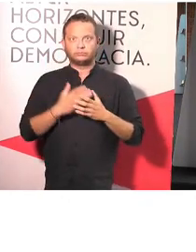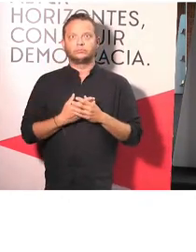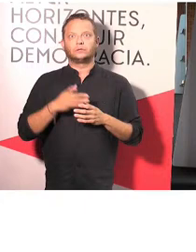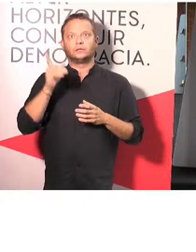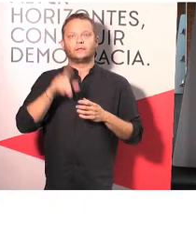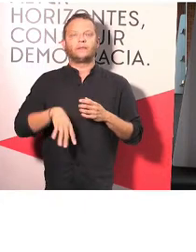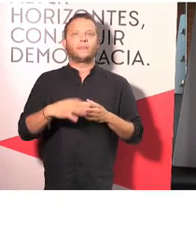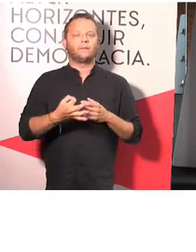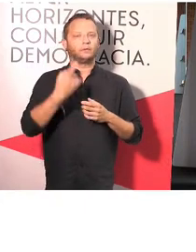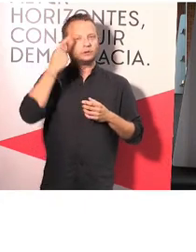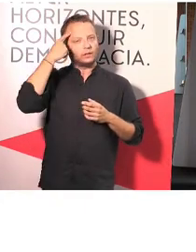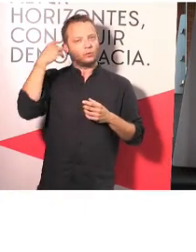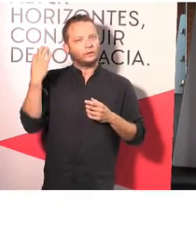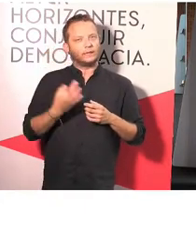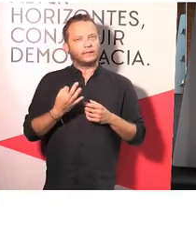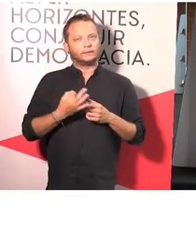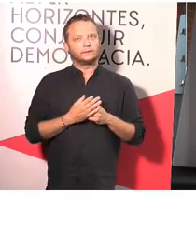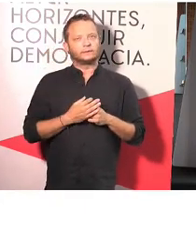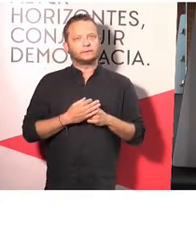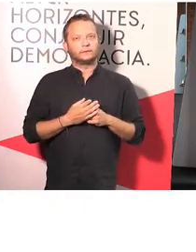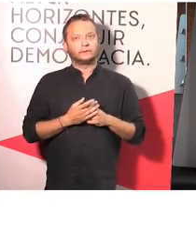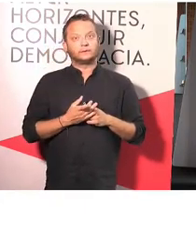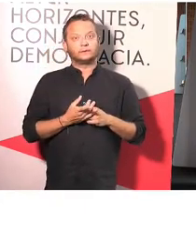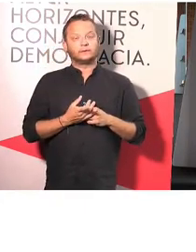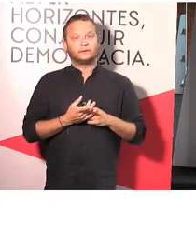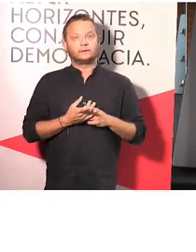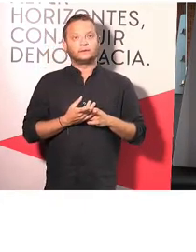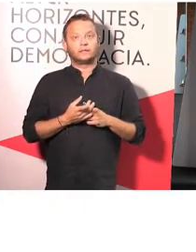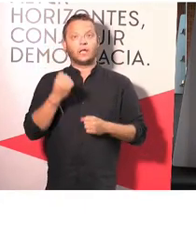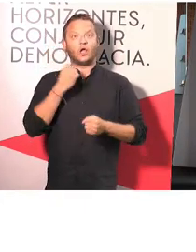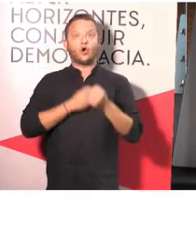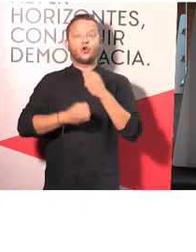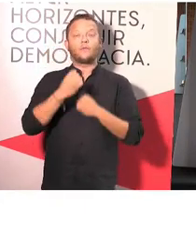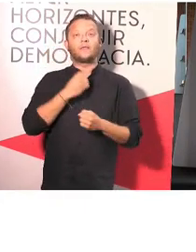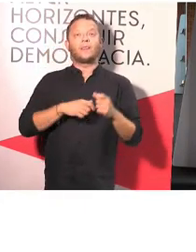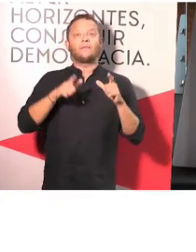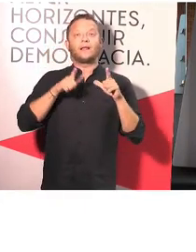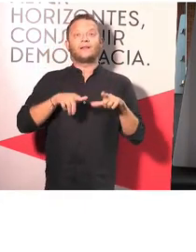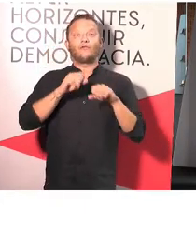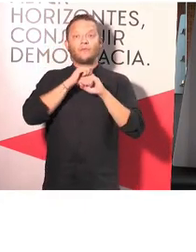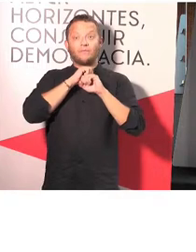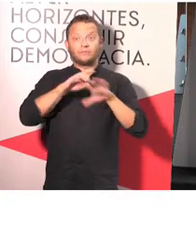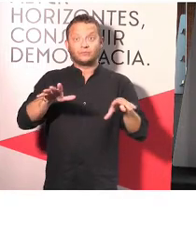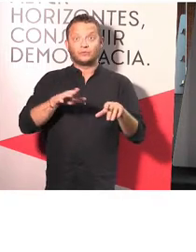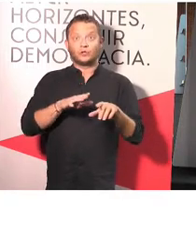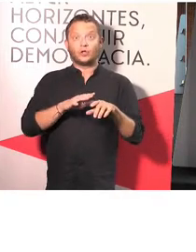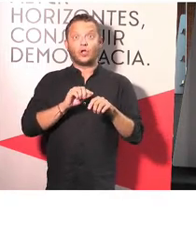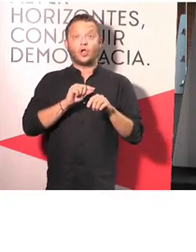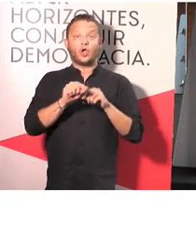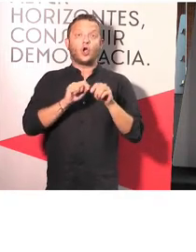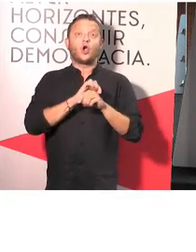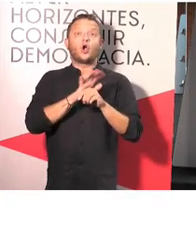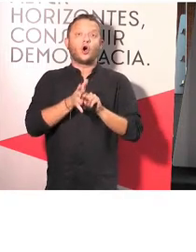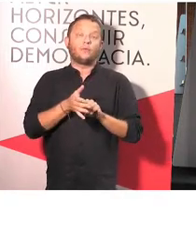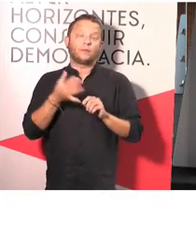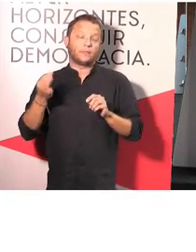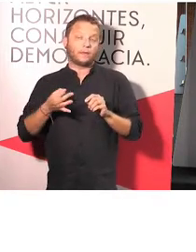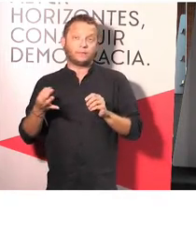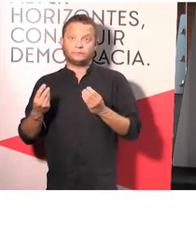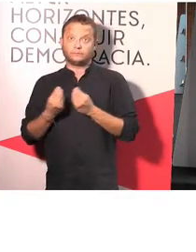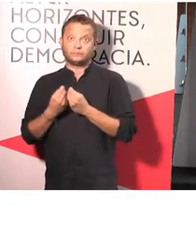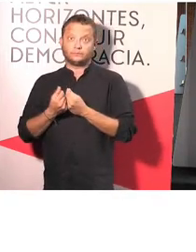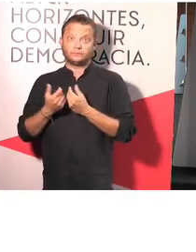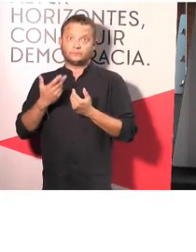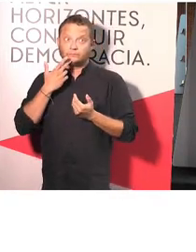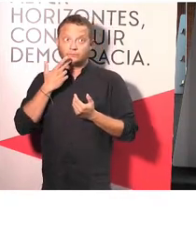luego tenemos que tener en cuenta que que la expansión de la economía de plataforma, sobre todo con el COVID, ha ido en paralelo, ¿no? Y la